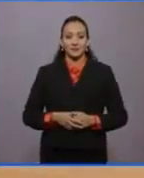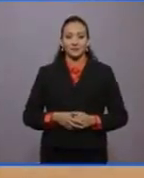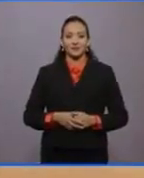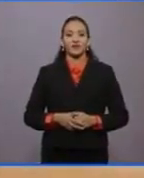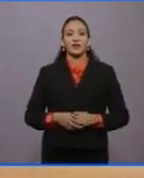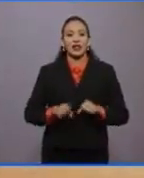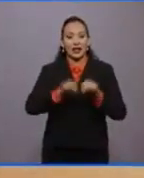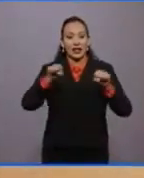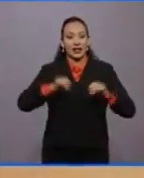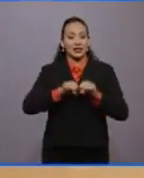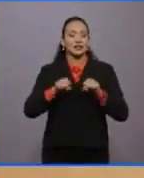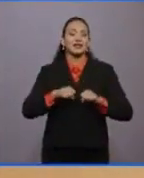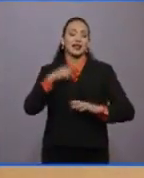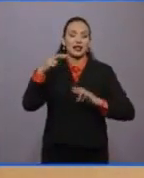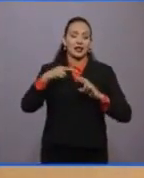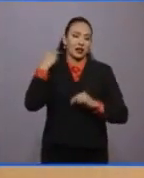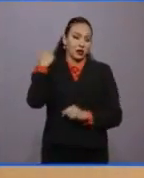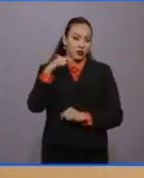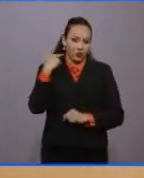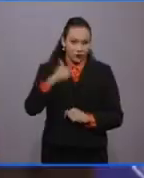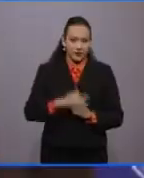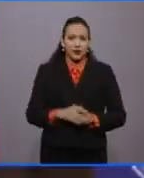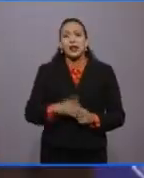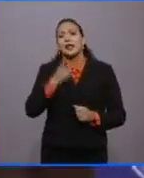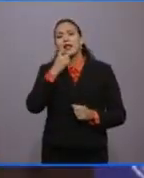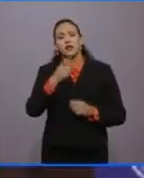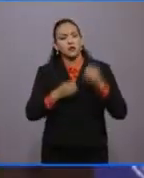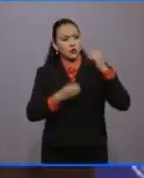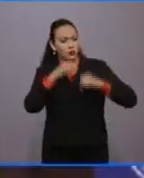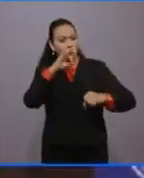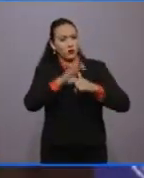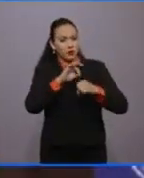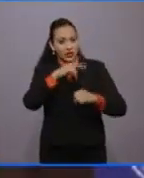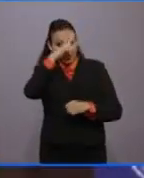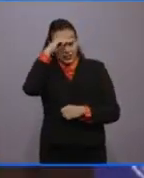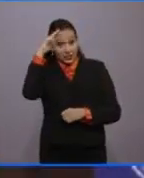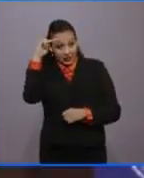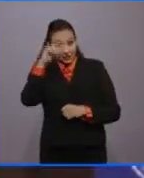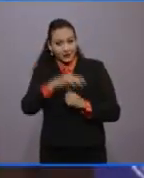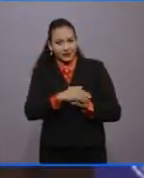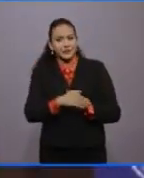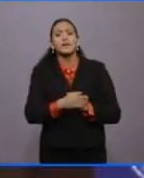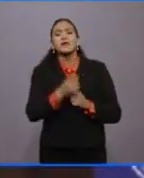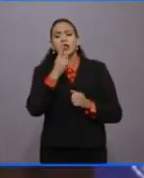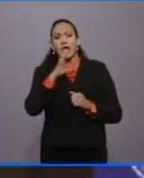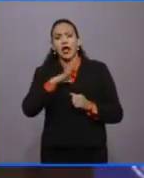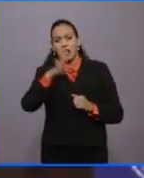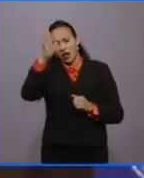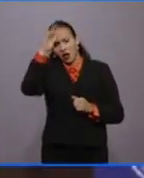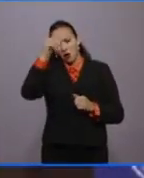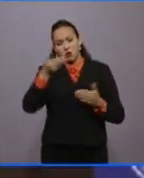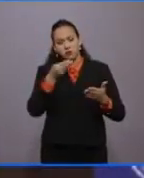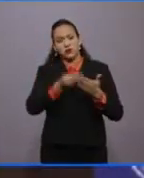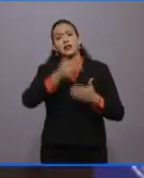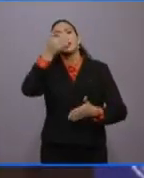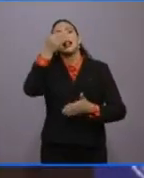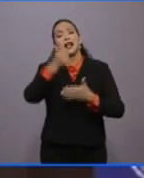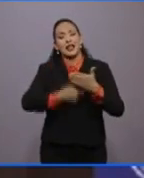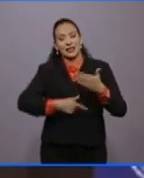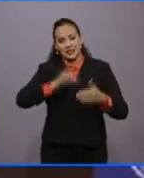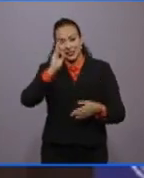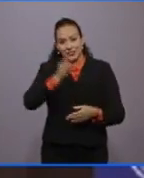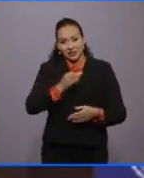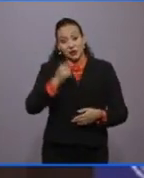La Sala Regional Guadalajara confirmó la determinación del Tribunal Electoral de Nayarit, que definió el acuerdo por el que se aprobó el listado de